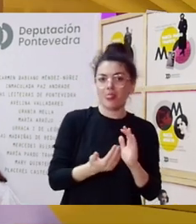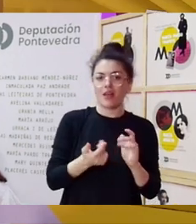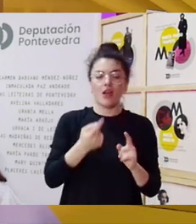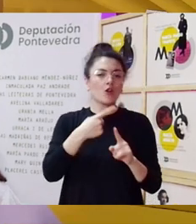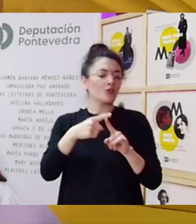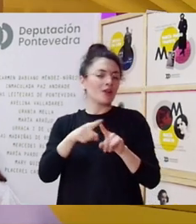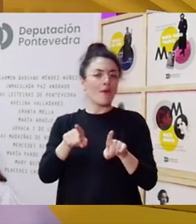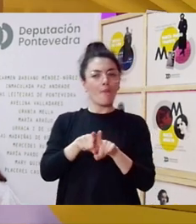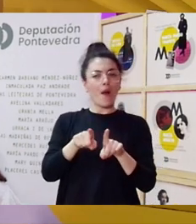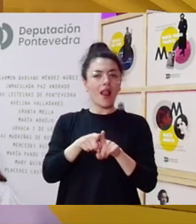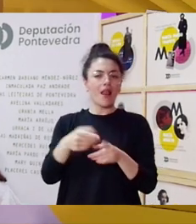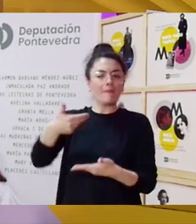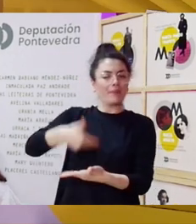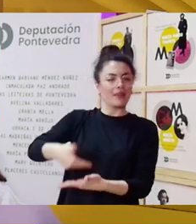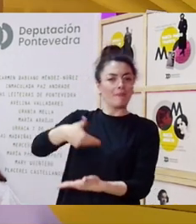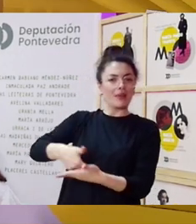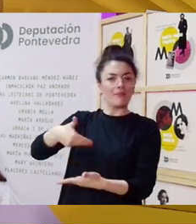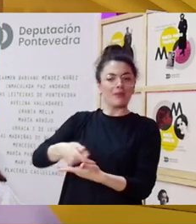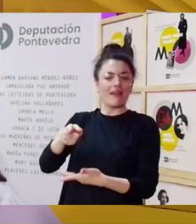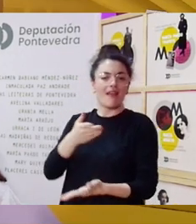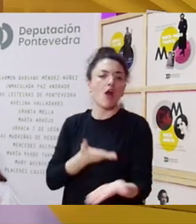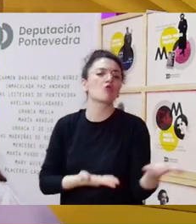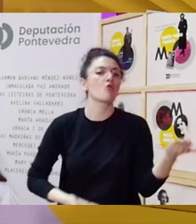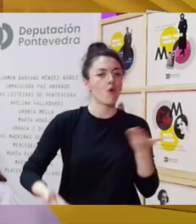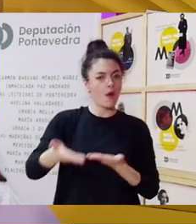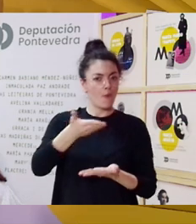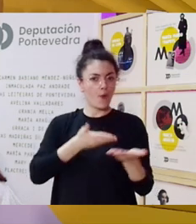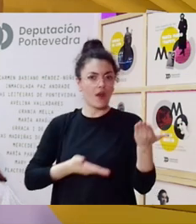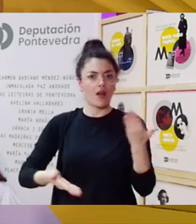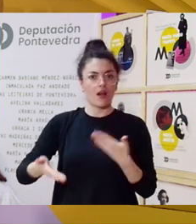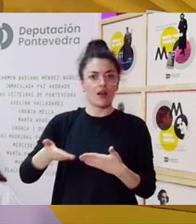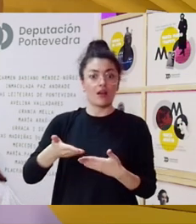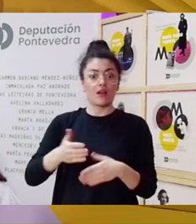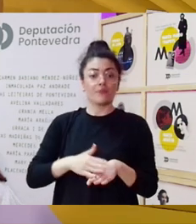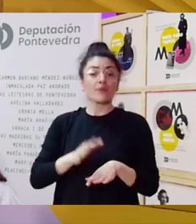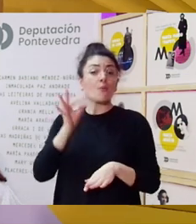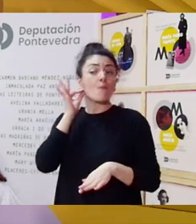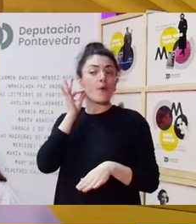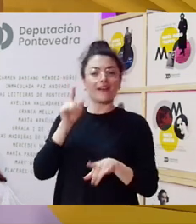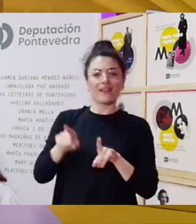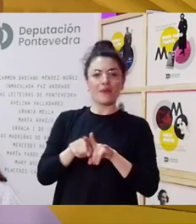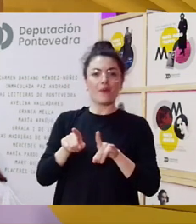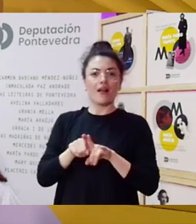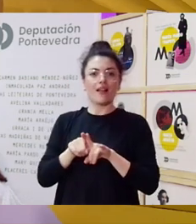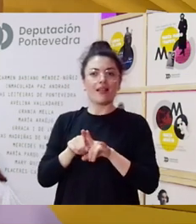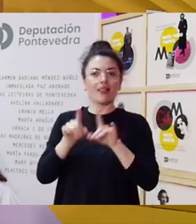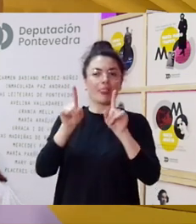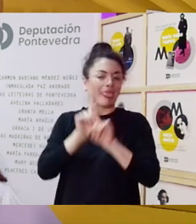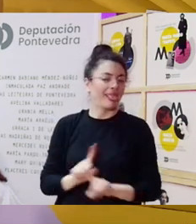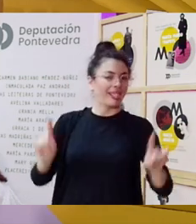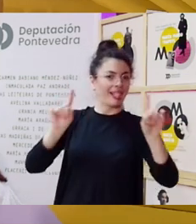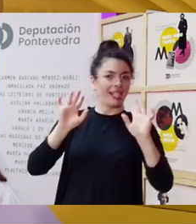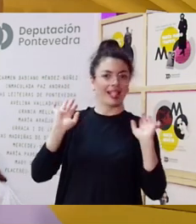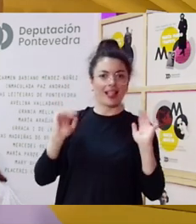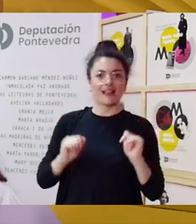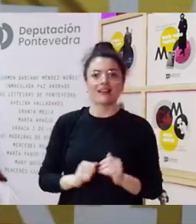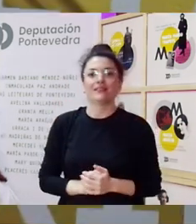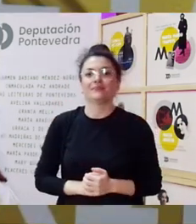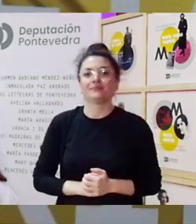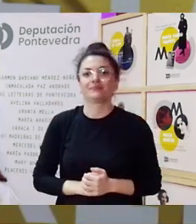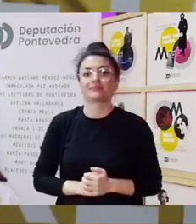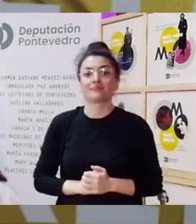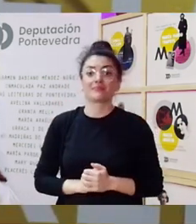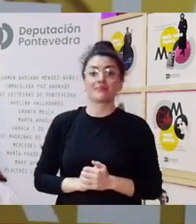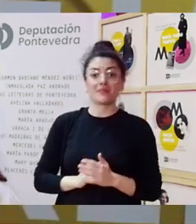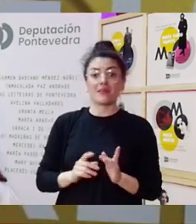cousas, recados, máis ben recadiños pequenos que daquelas mulleres non le baitaban ninguna sospeita. Mira ti, claro, somos